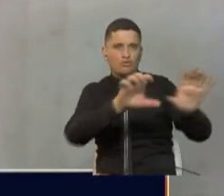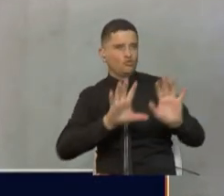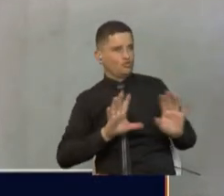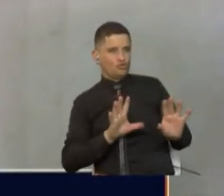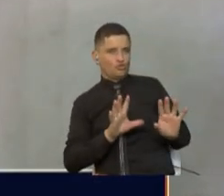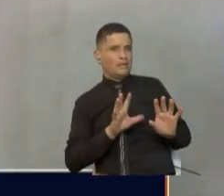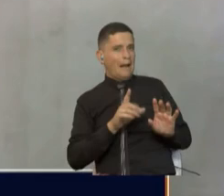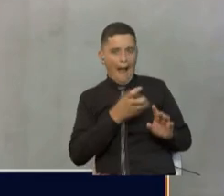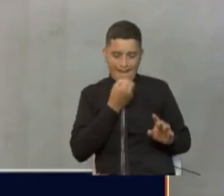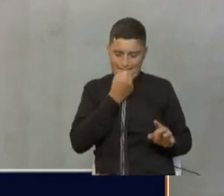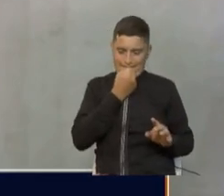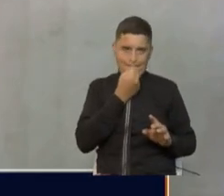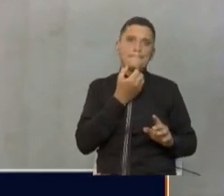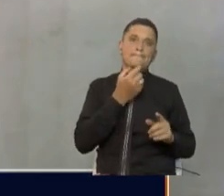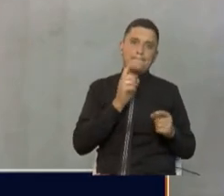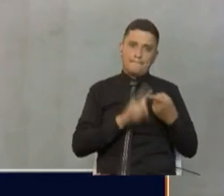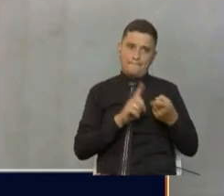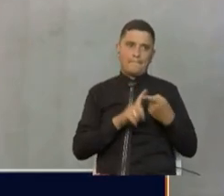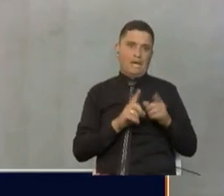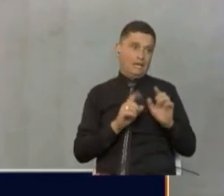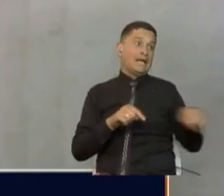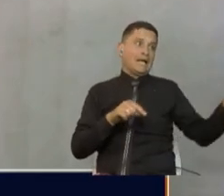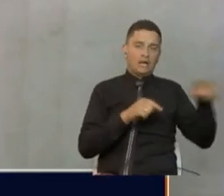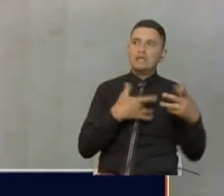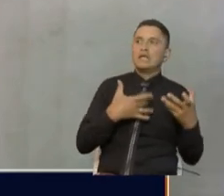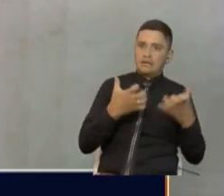dar resultados, que es lo que la ciudadanía quiere.